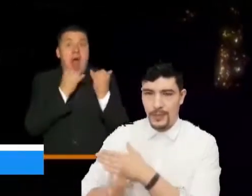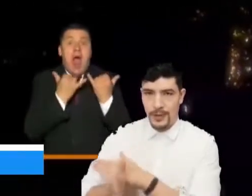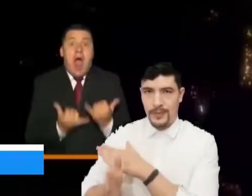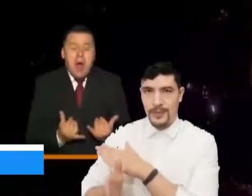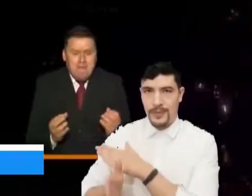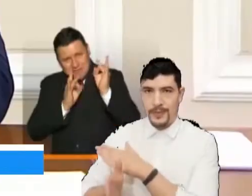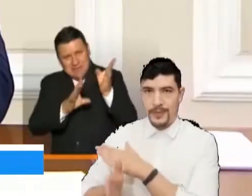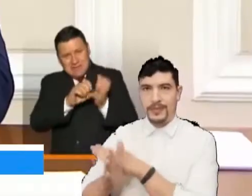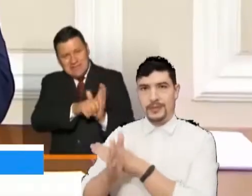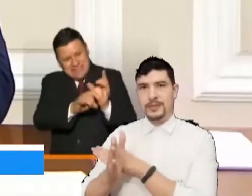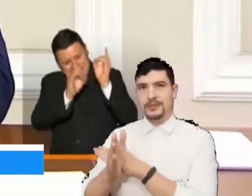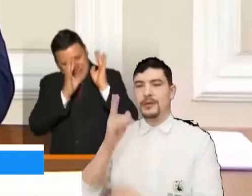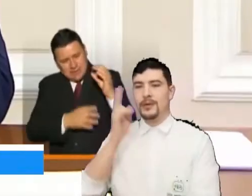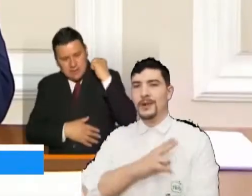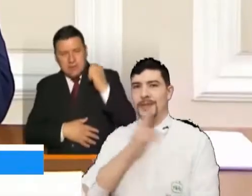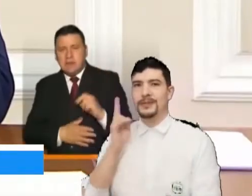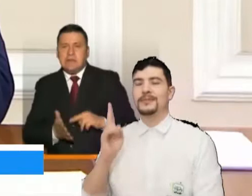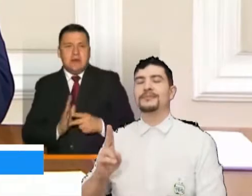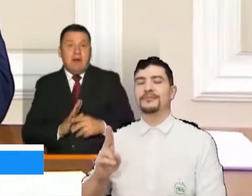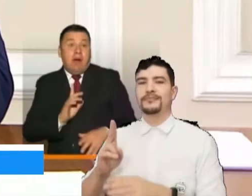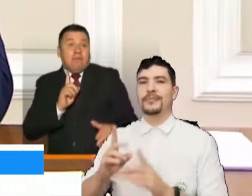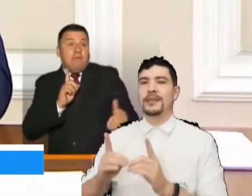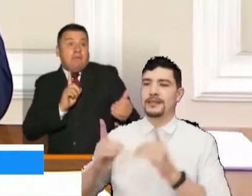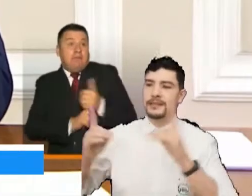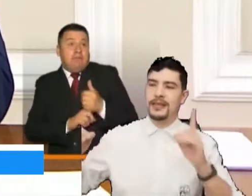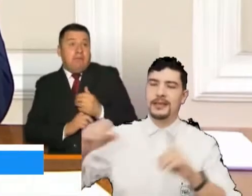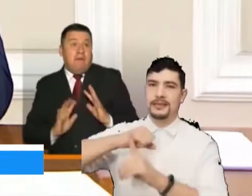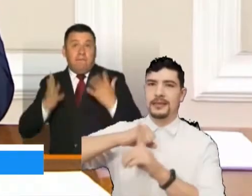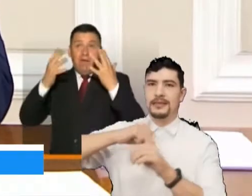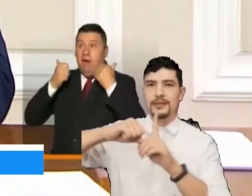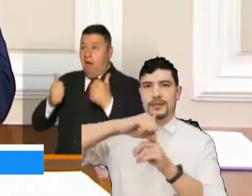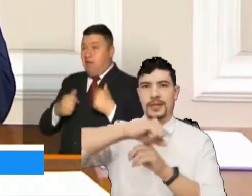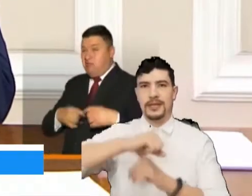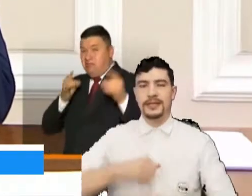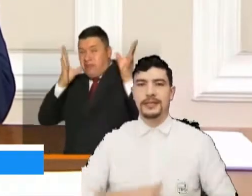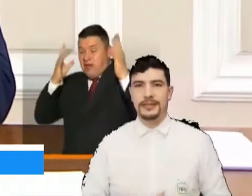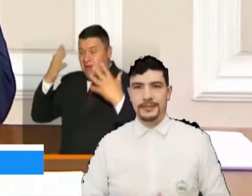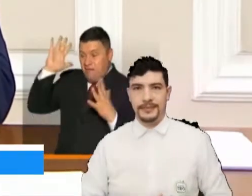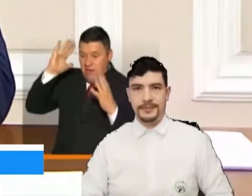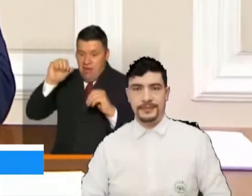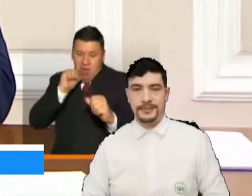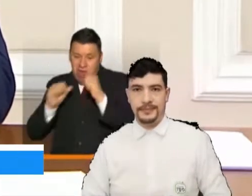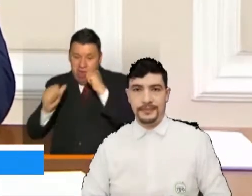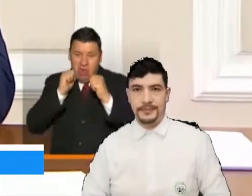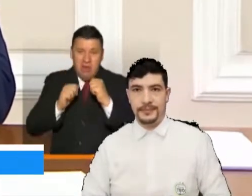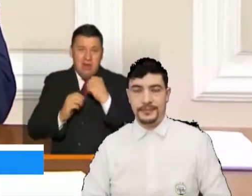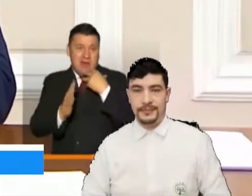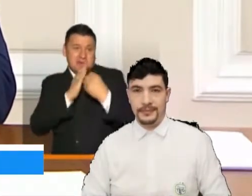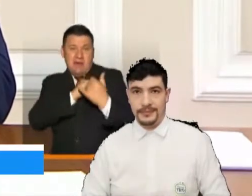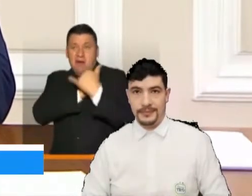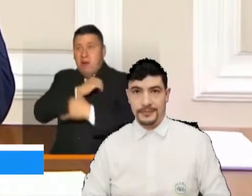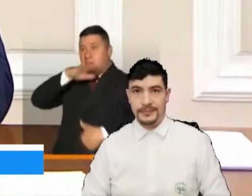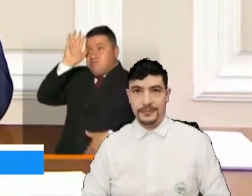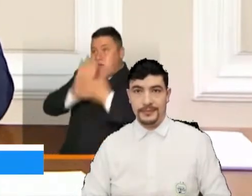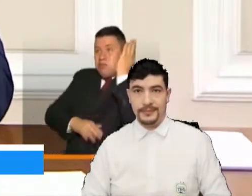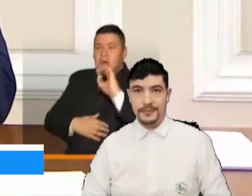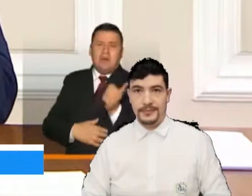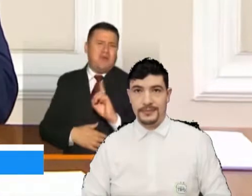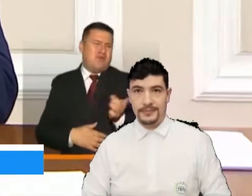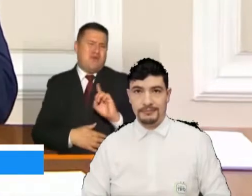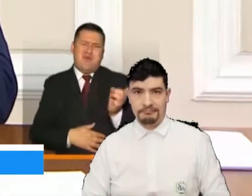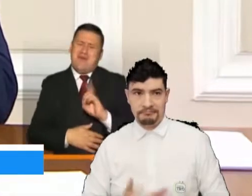al COVID-19 no se logra, ni con fiestas, ni con pachangas, ni mucho menos saliendo de paseo, ni mucho